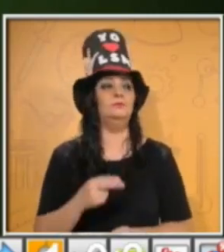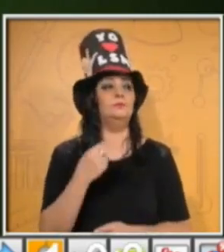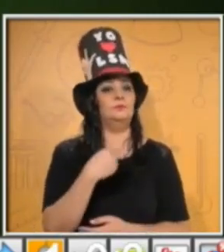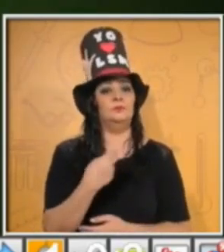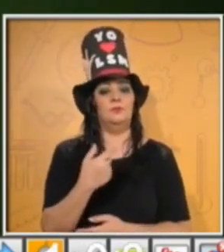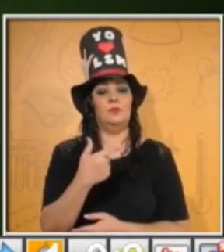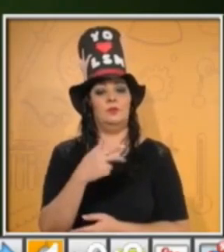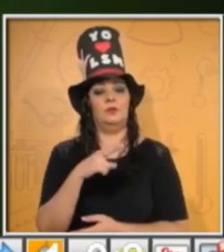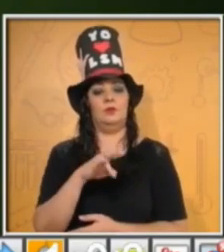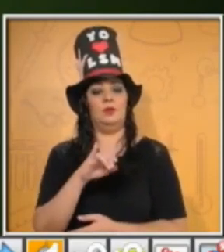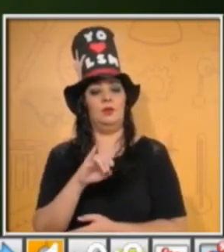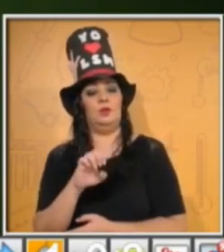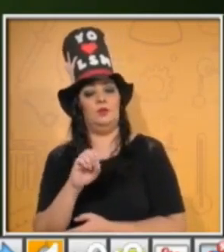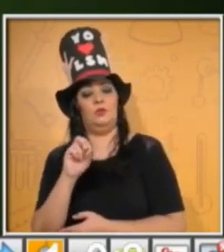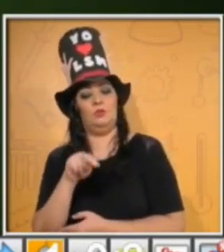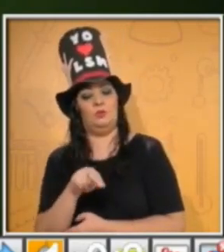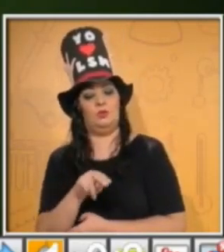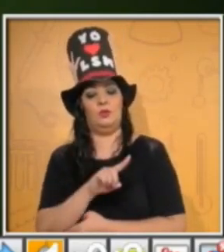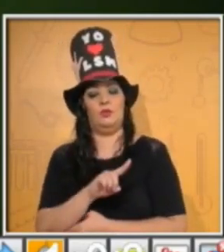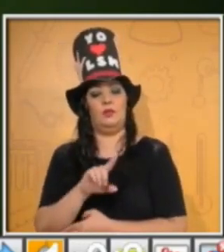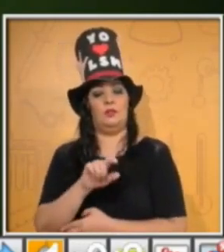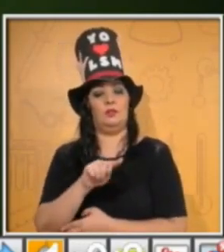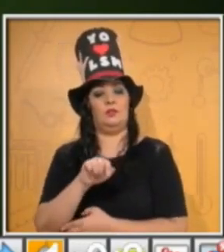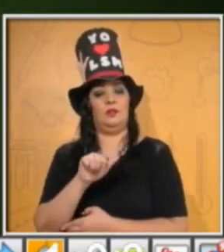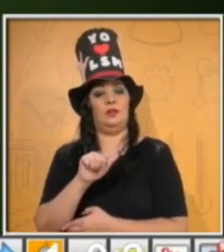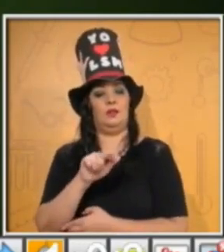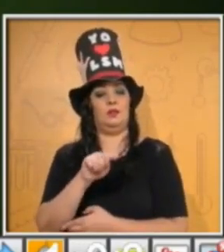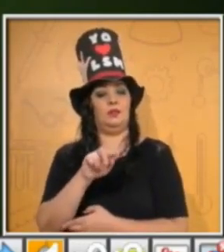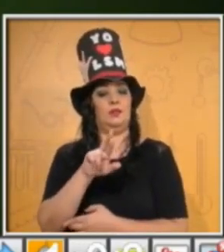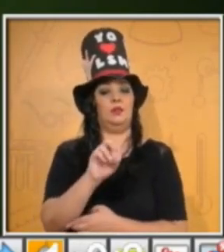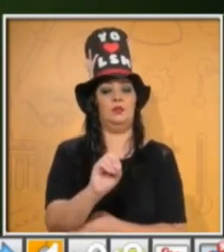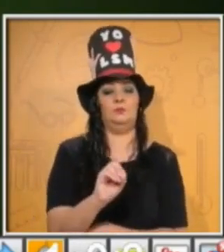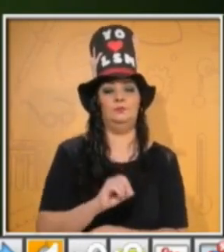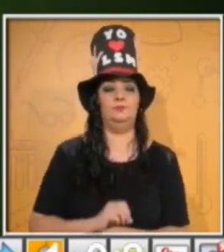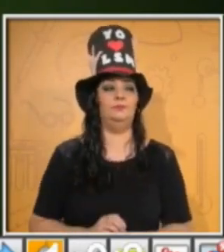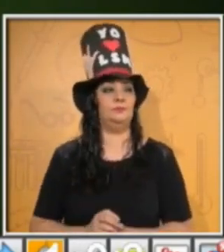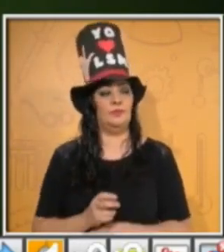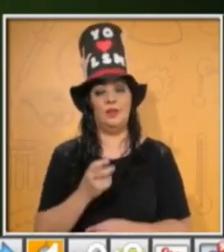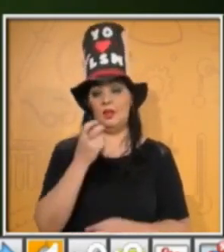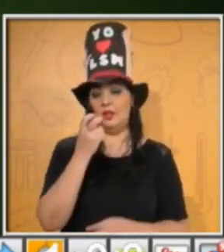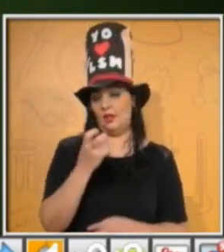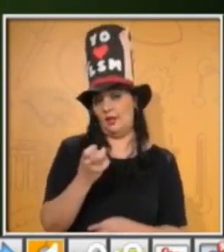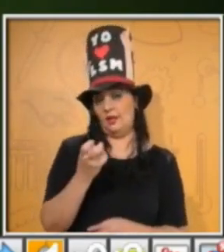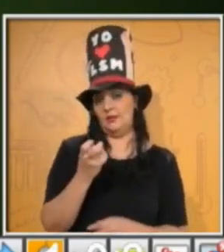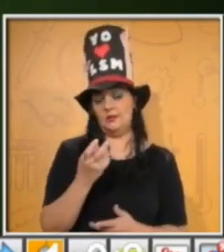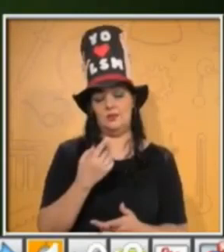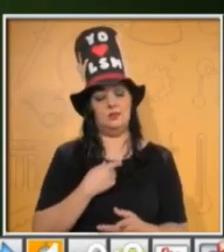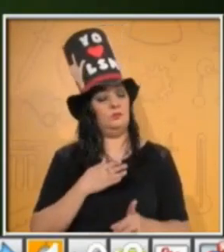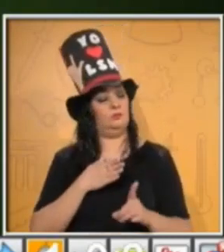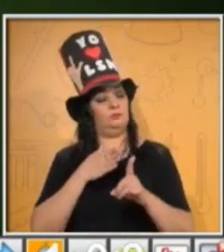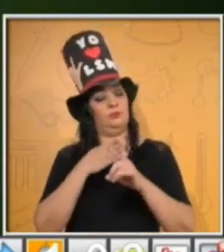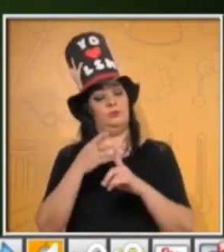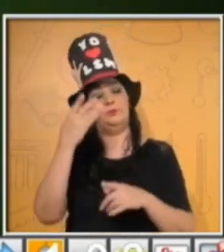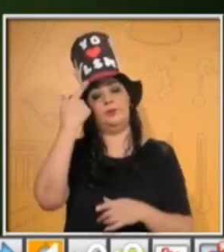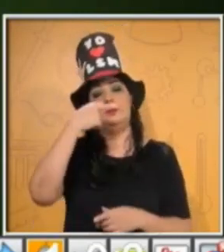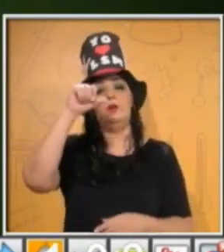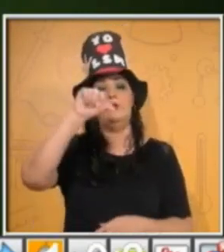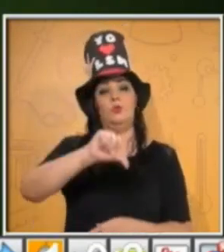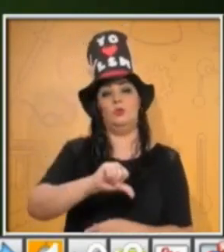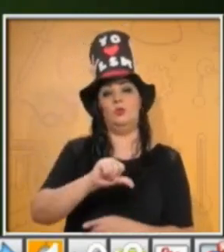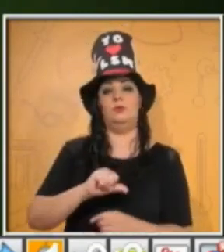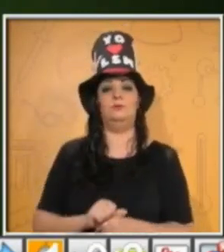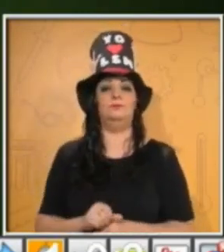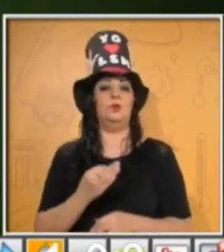cierta estructura que, como lo recordamos de nuestro aprendizaje esperado, es nuestro propósito de la sesión de hoy. En pantalla vemos